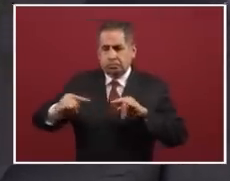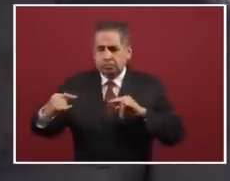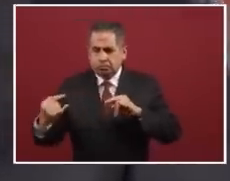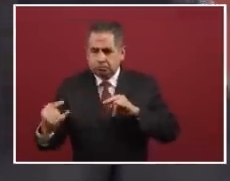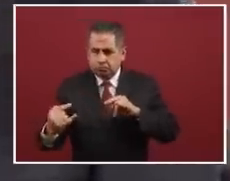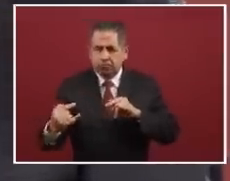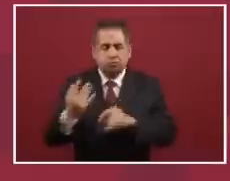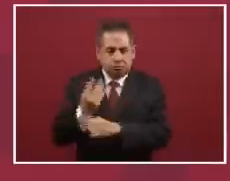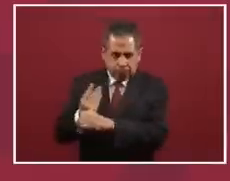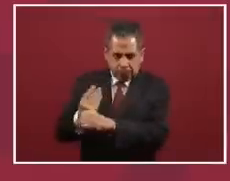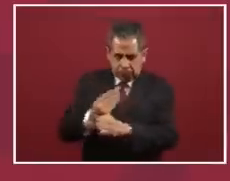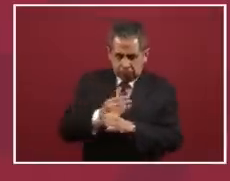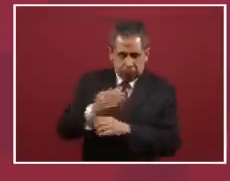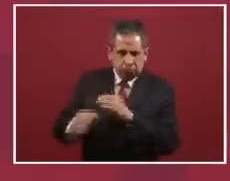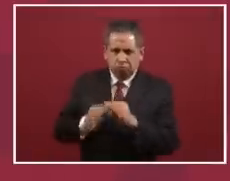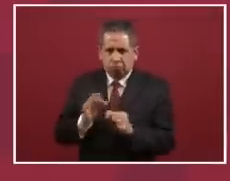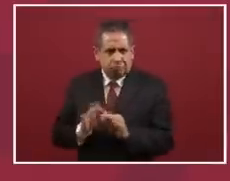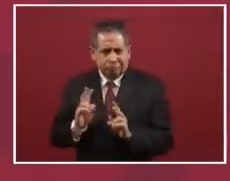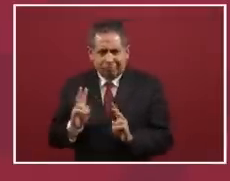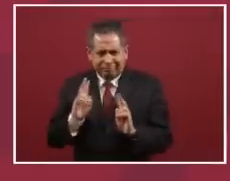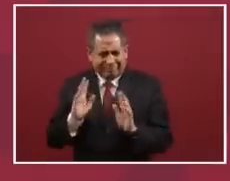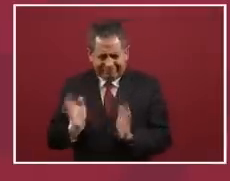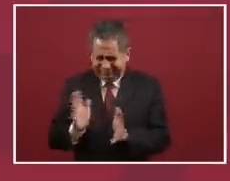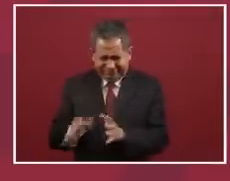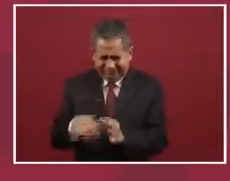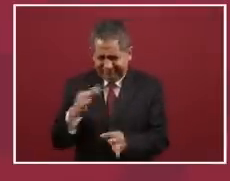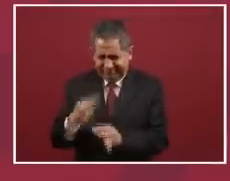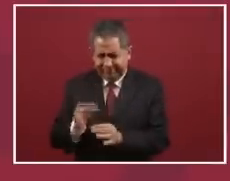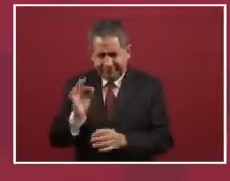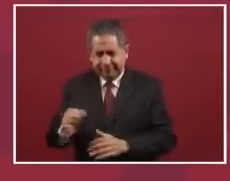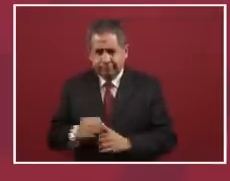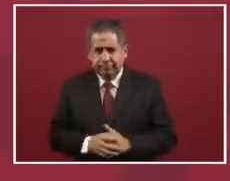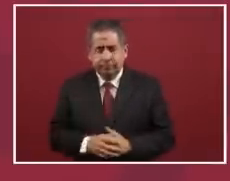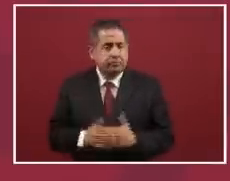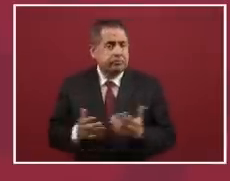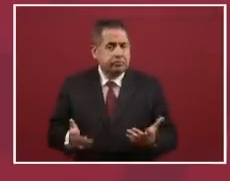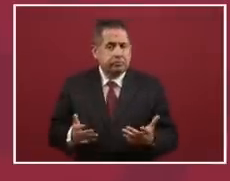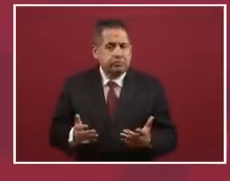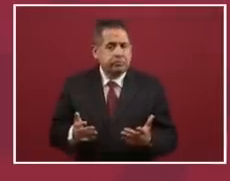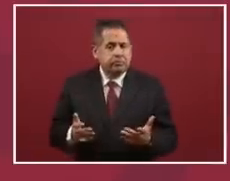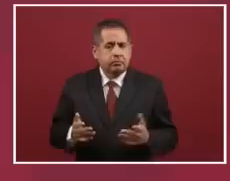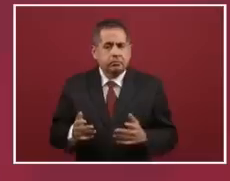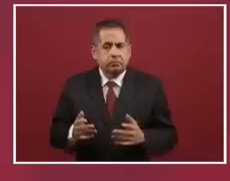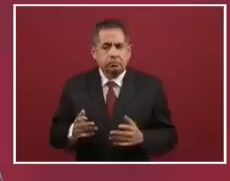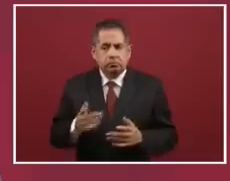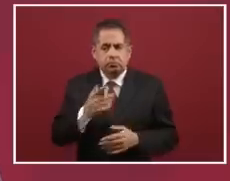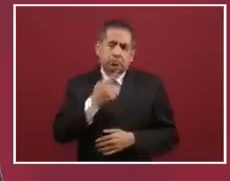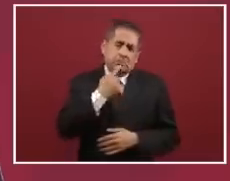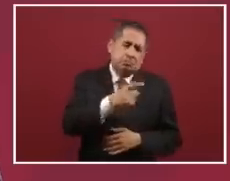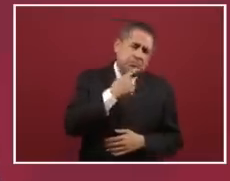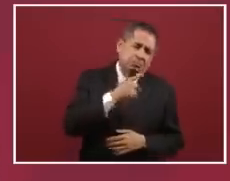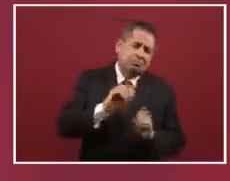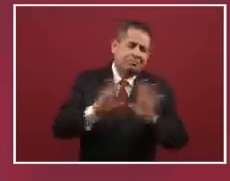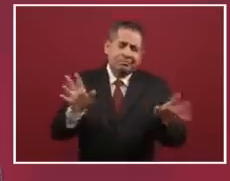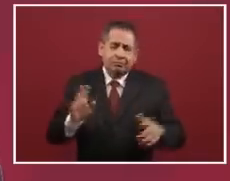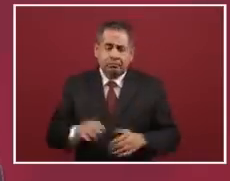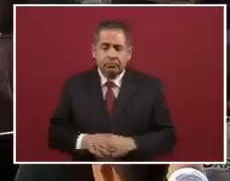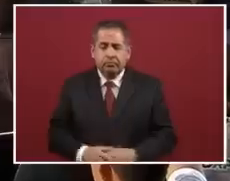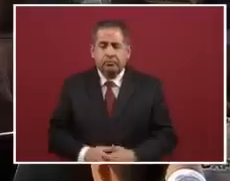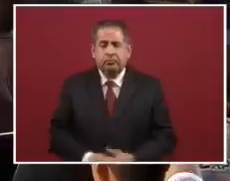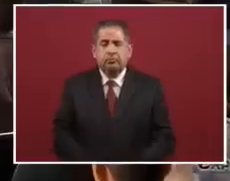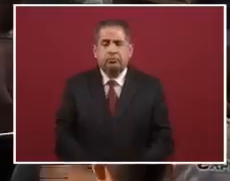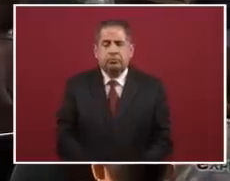en el actual aeropuerto, ya estamos trabajando. Ni modo que nos va a haber amparos para eso. Pues.